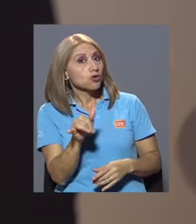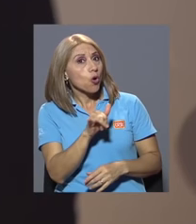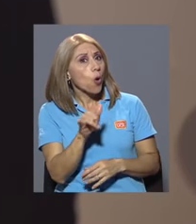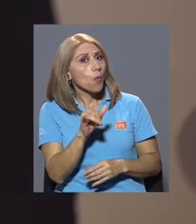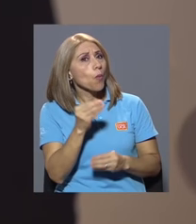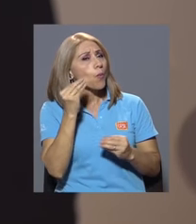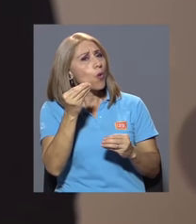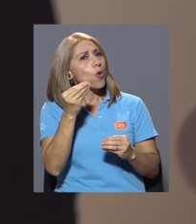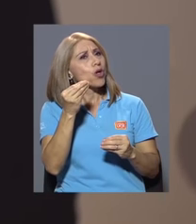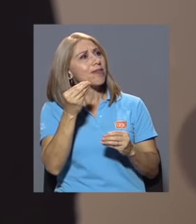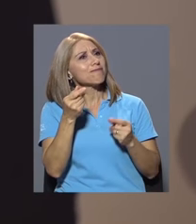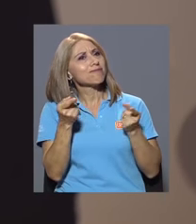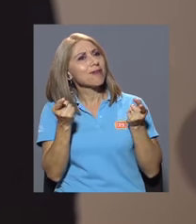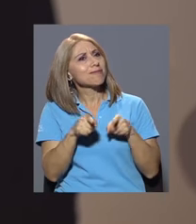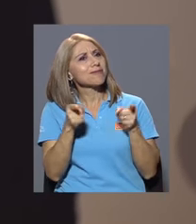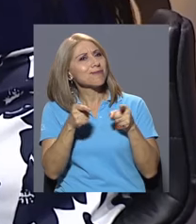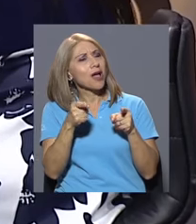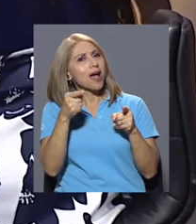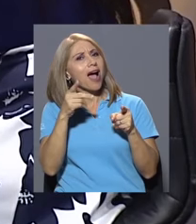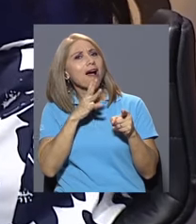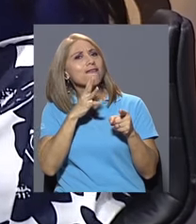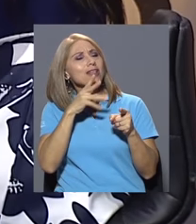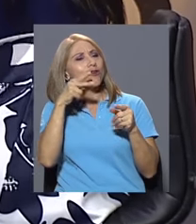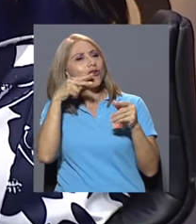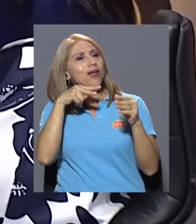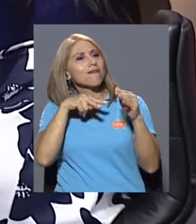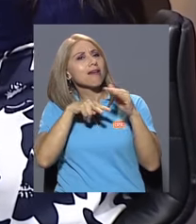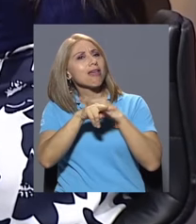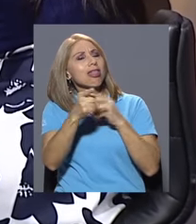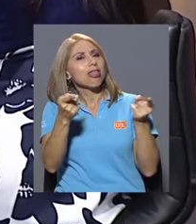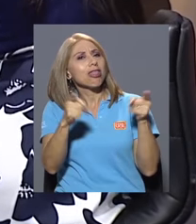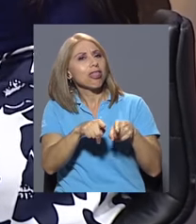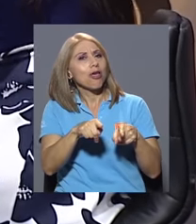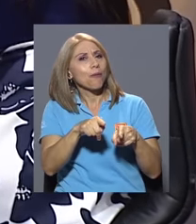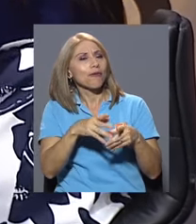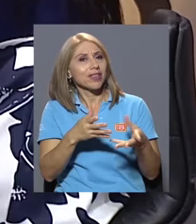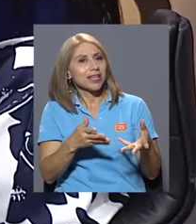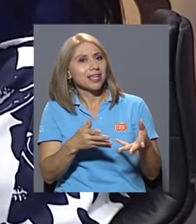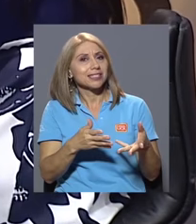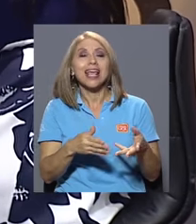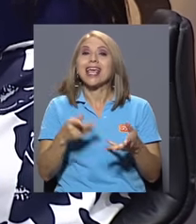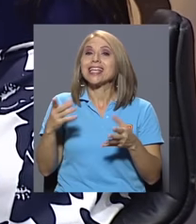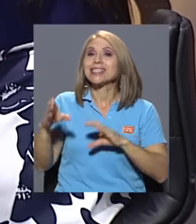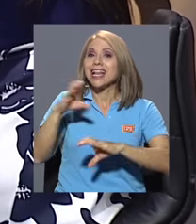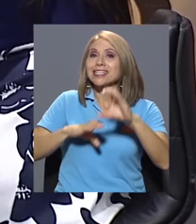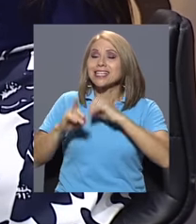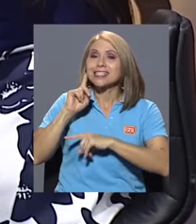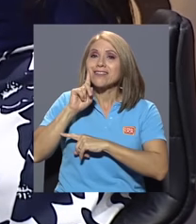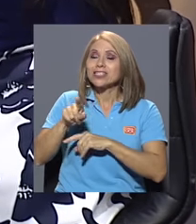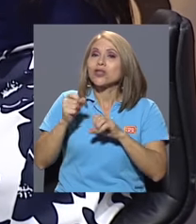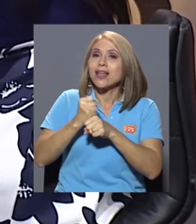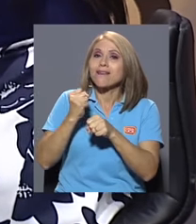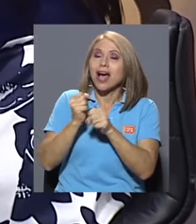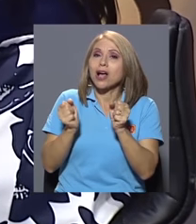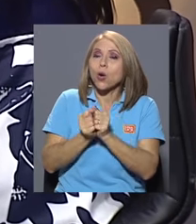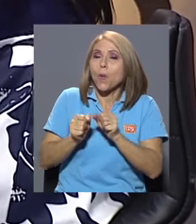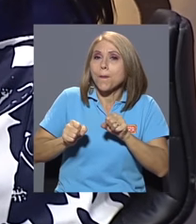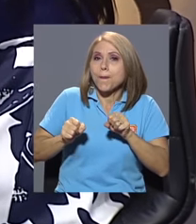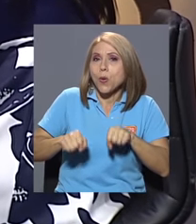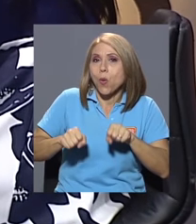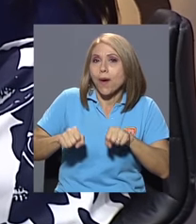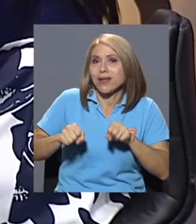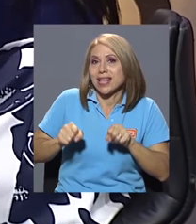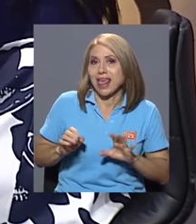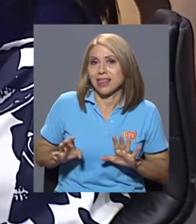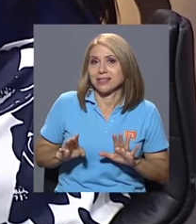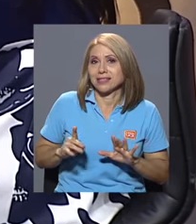muy proféticas estas obras. El asunto es que la ciencia ficción trabaja con probabilidades. Al trabajar con probabilidades